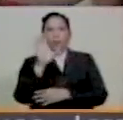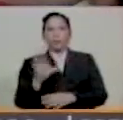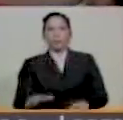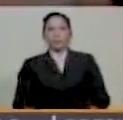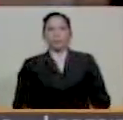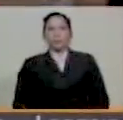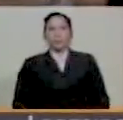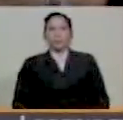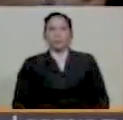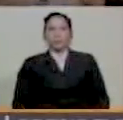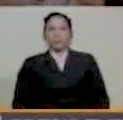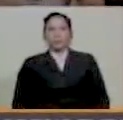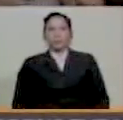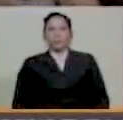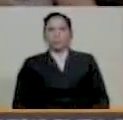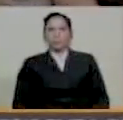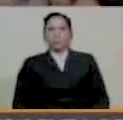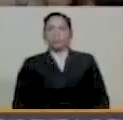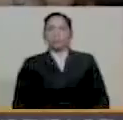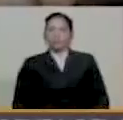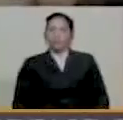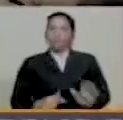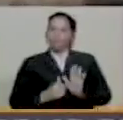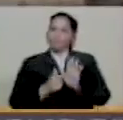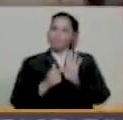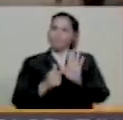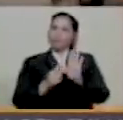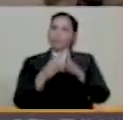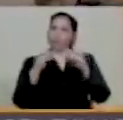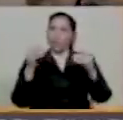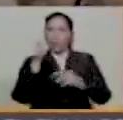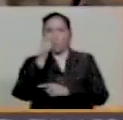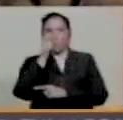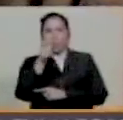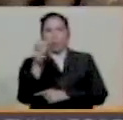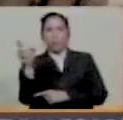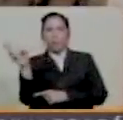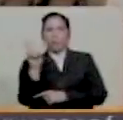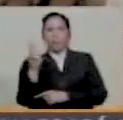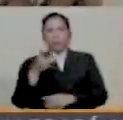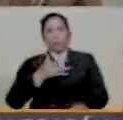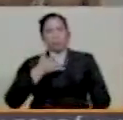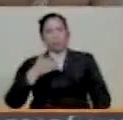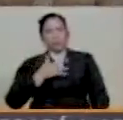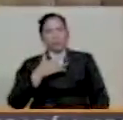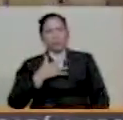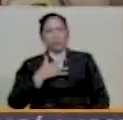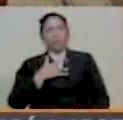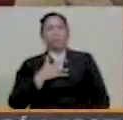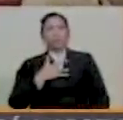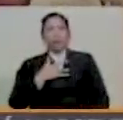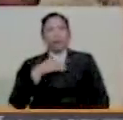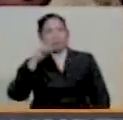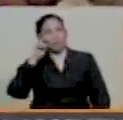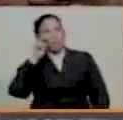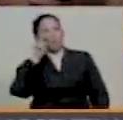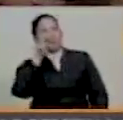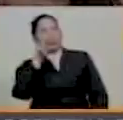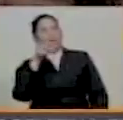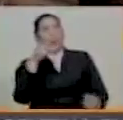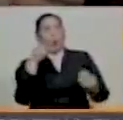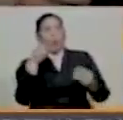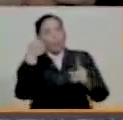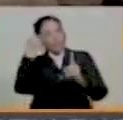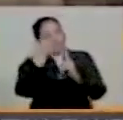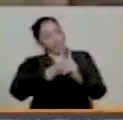para que en ustedes todo el país, todo el pueblo venezolano se sienta reflejado en la batalla,